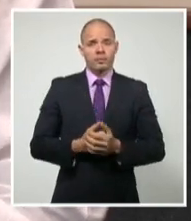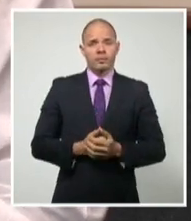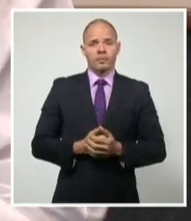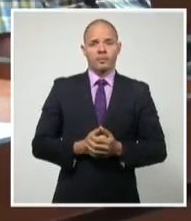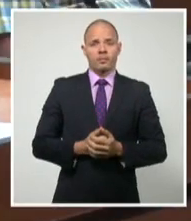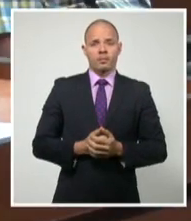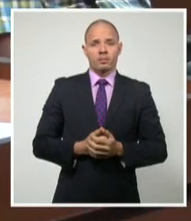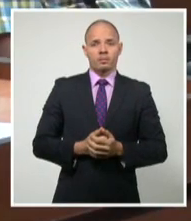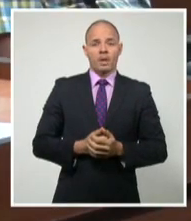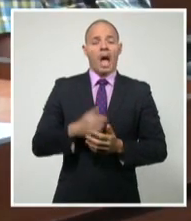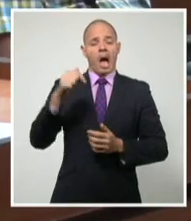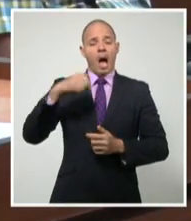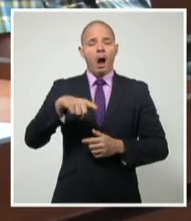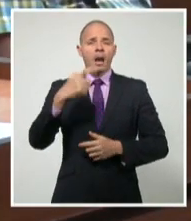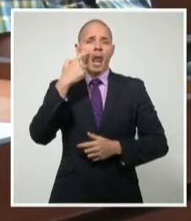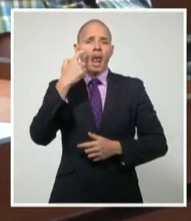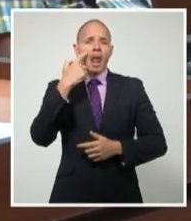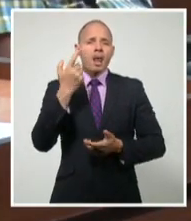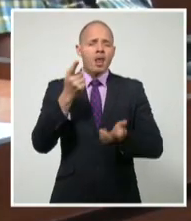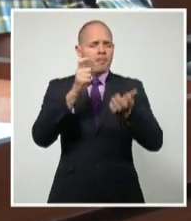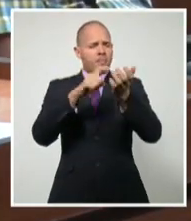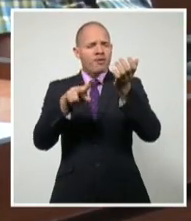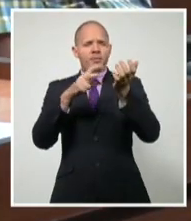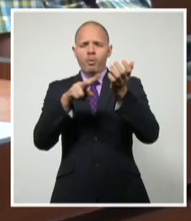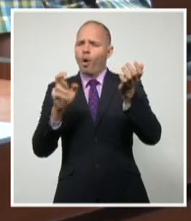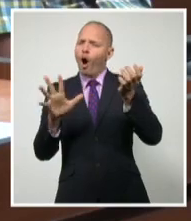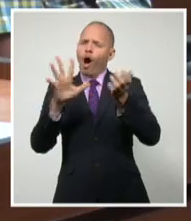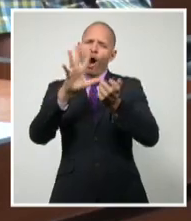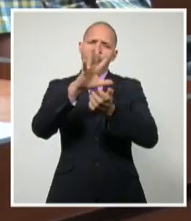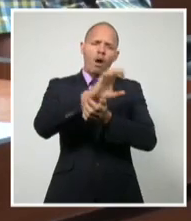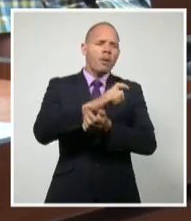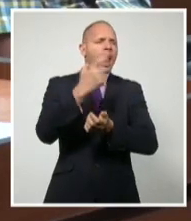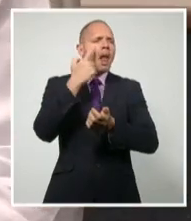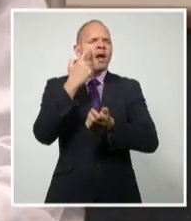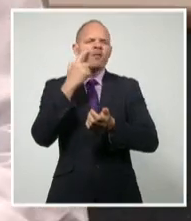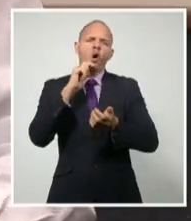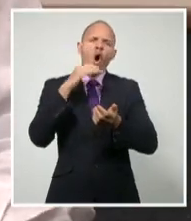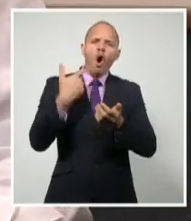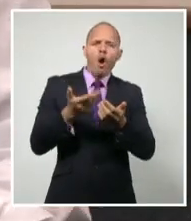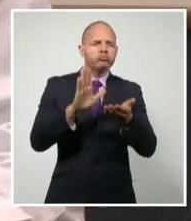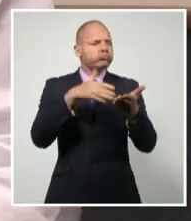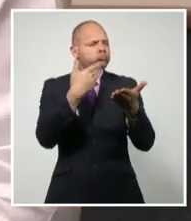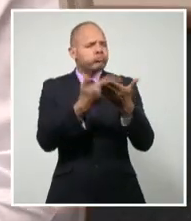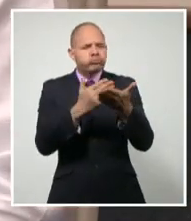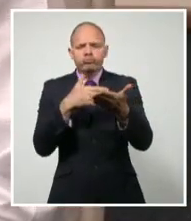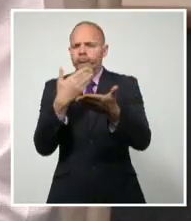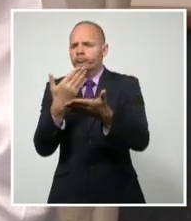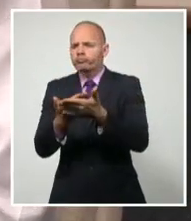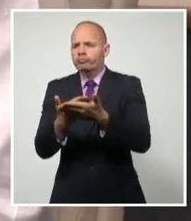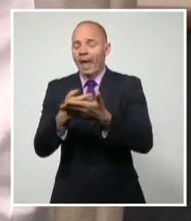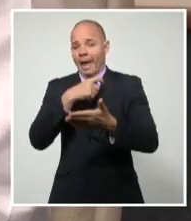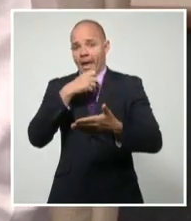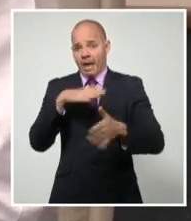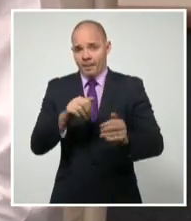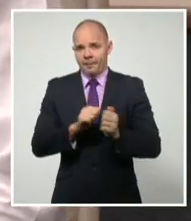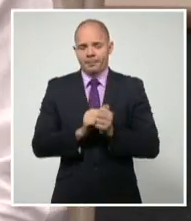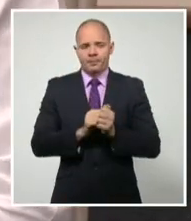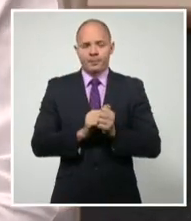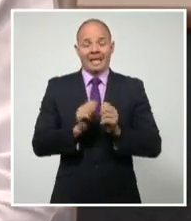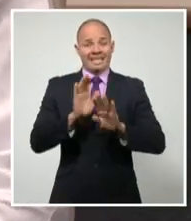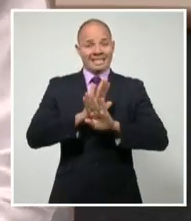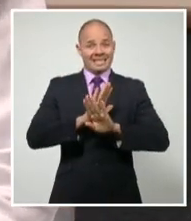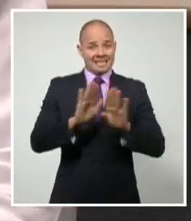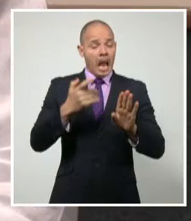sigue estudiando y ya tiene una idea bastante clara de las propuestas para en el momento que entendamos de